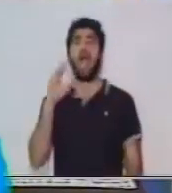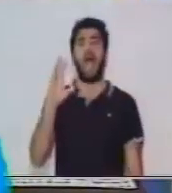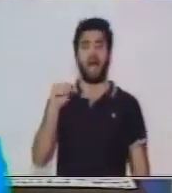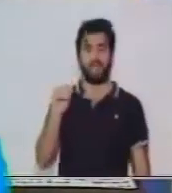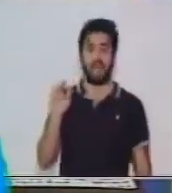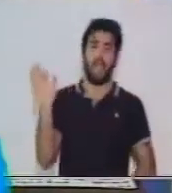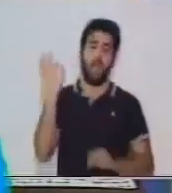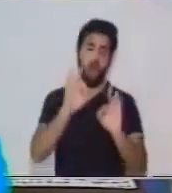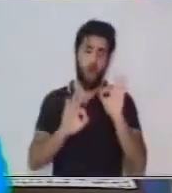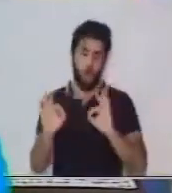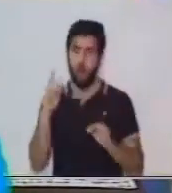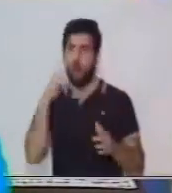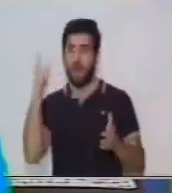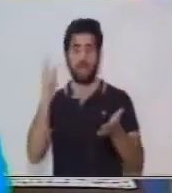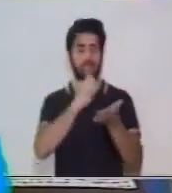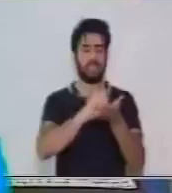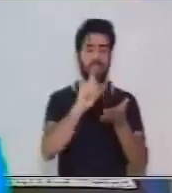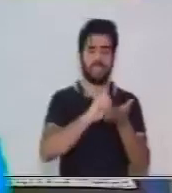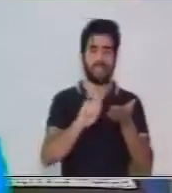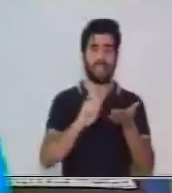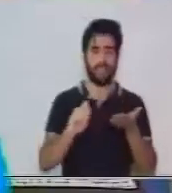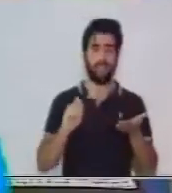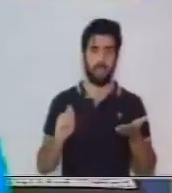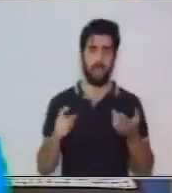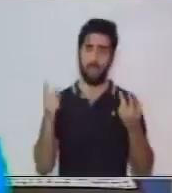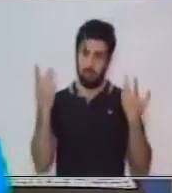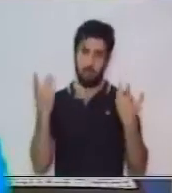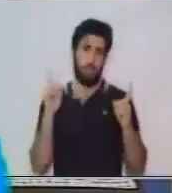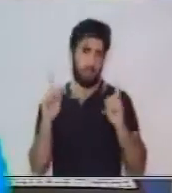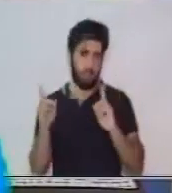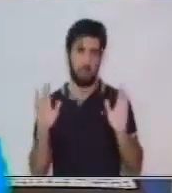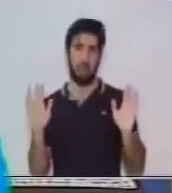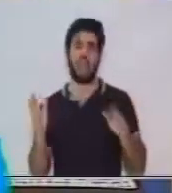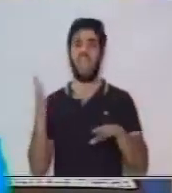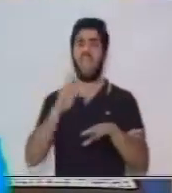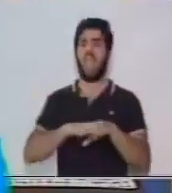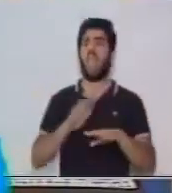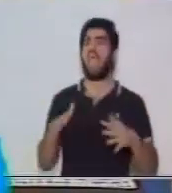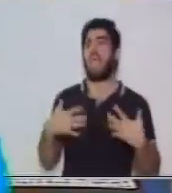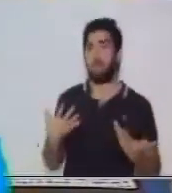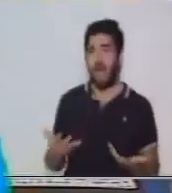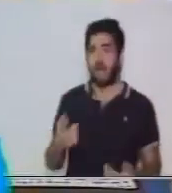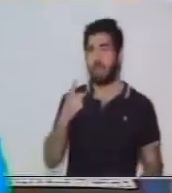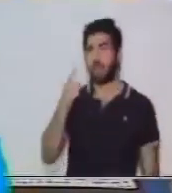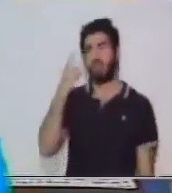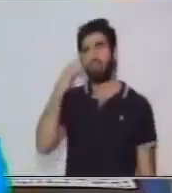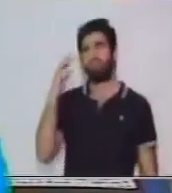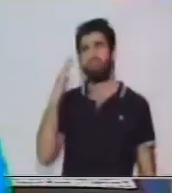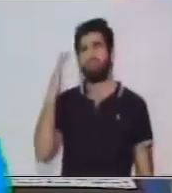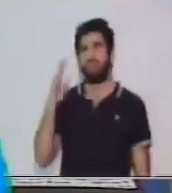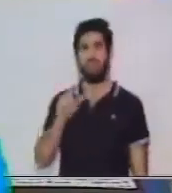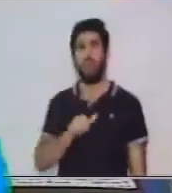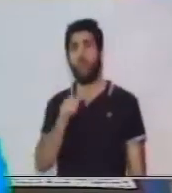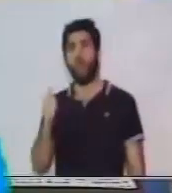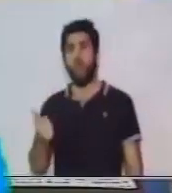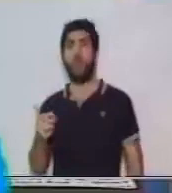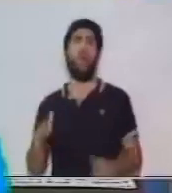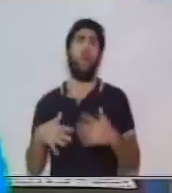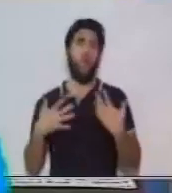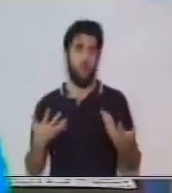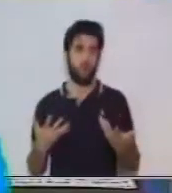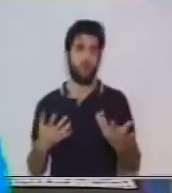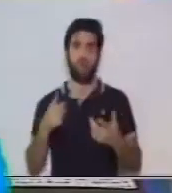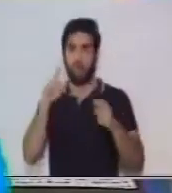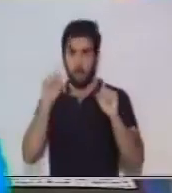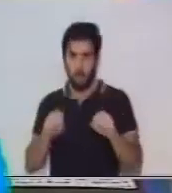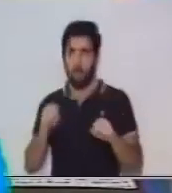escrita. Perfecto. Más se da por ahí. No te adelantes, tranquilo. Vamos a ver qué otro tenemos a la par y lo vamos